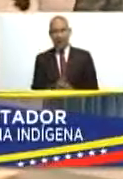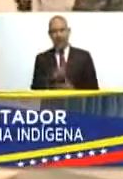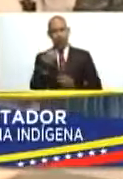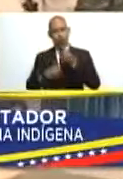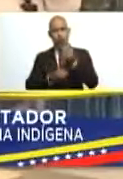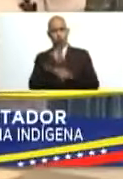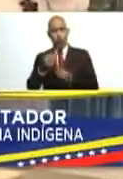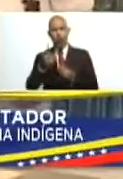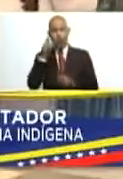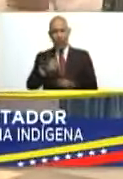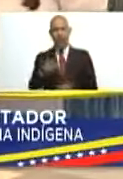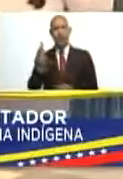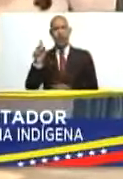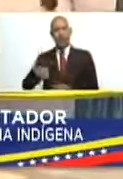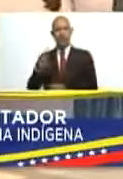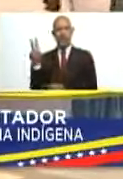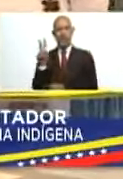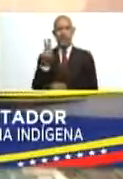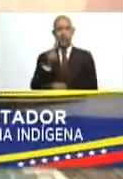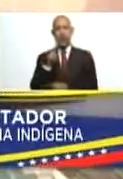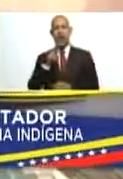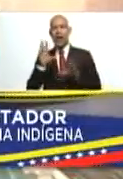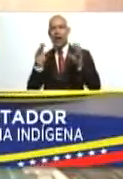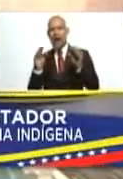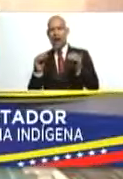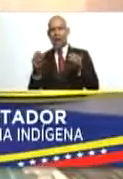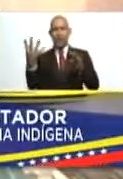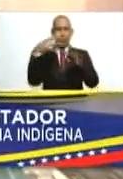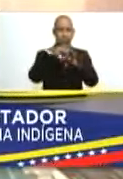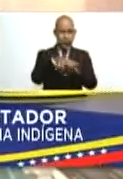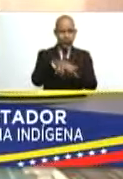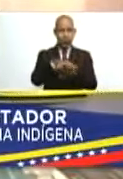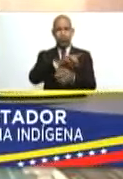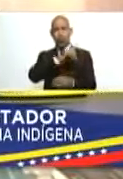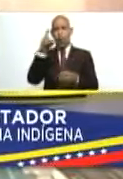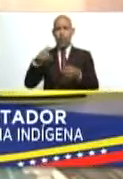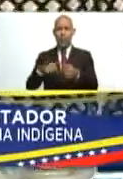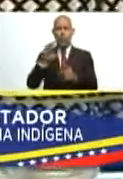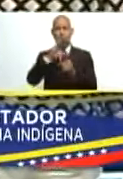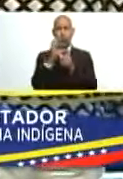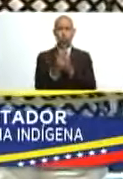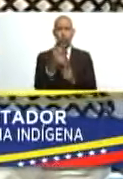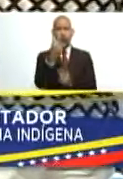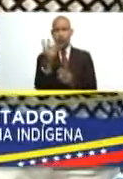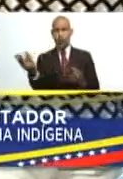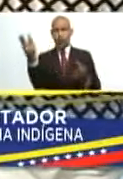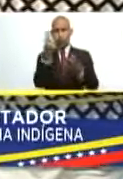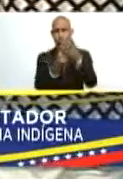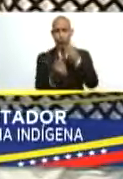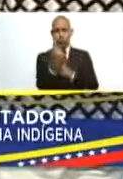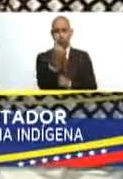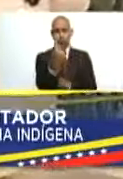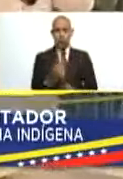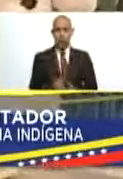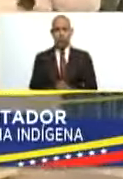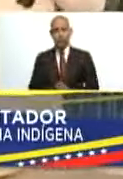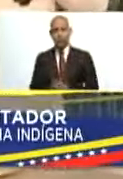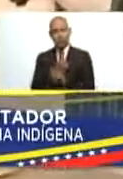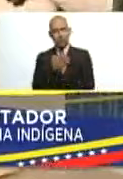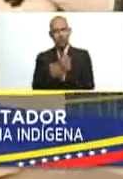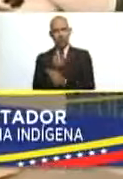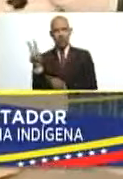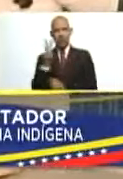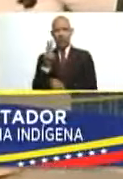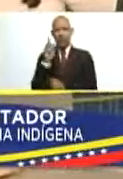sentirnos afrovenezolanos. Hablamos de la indianidad, de la afrovenezolanidad, para poder nosotros defender y amar este territorio.